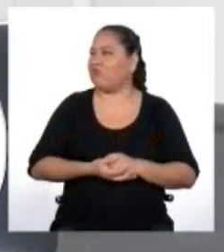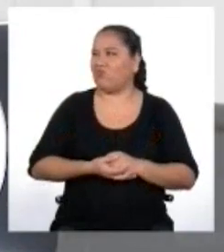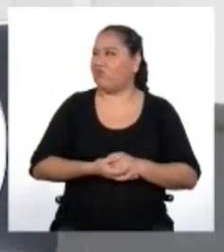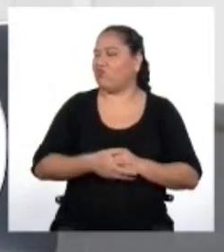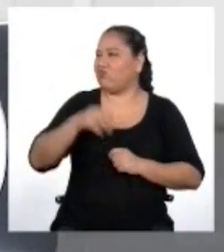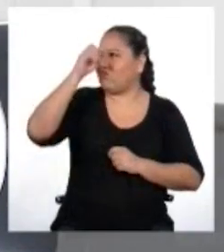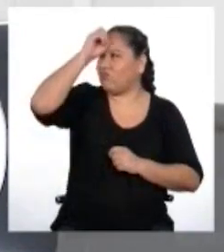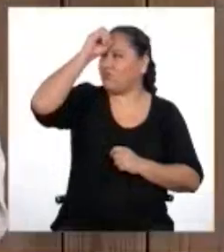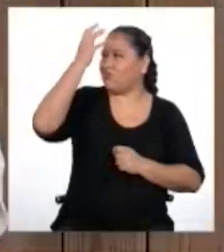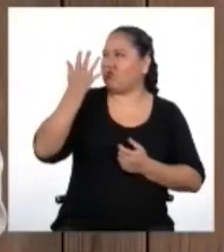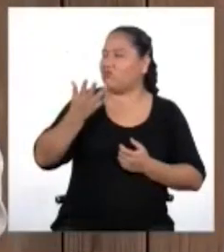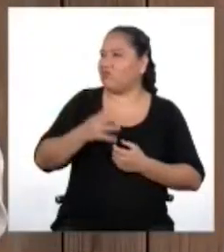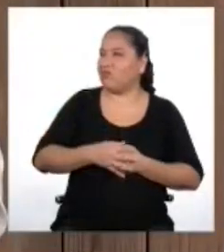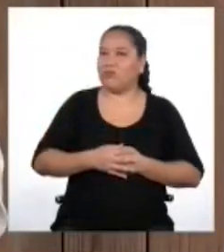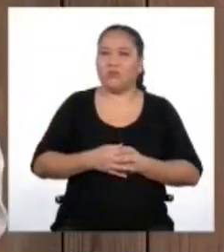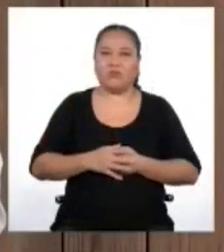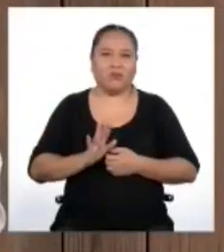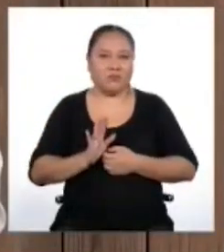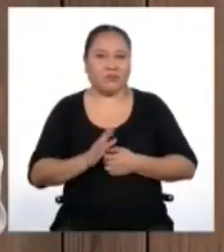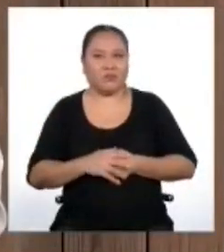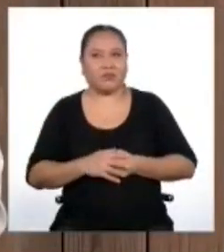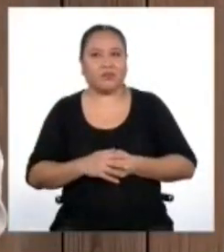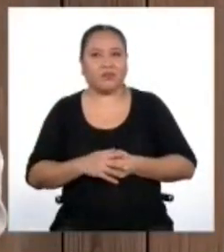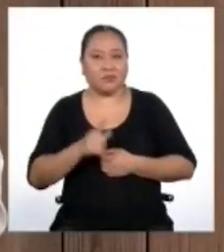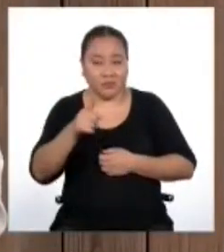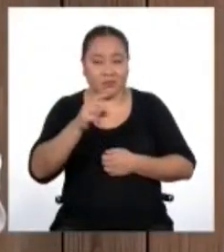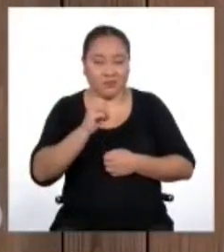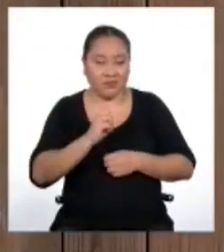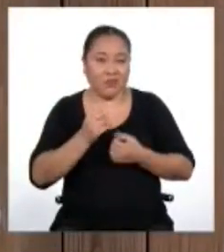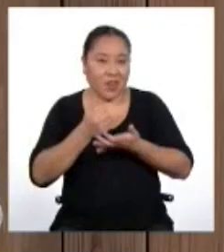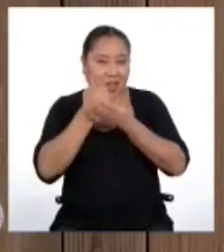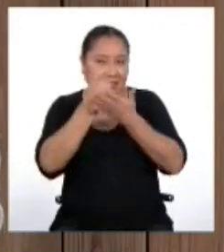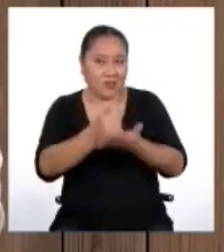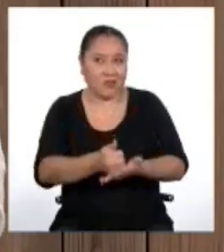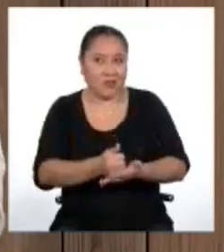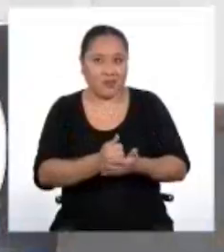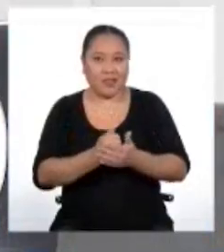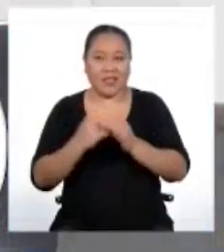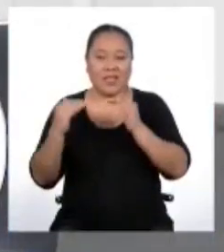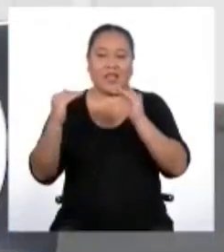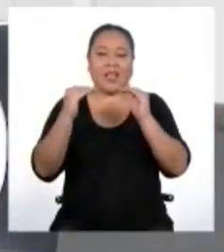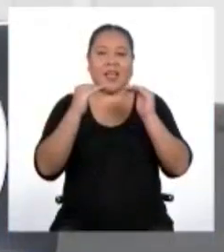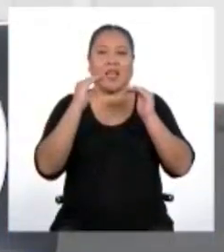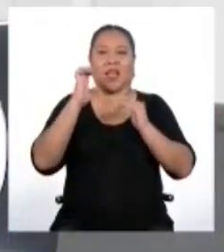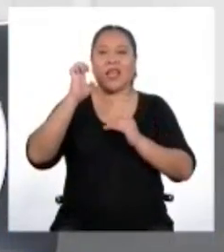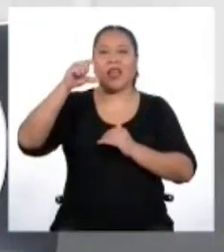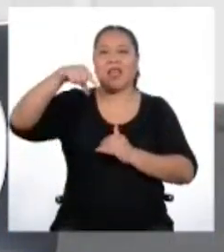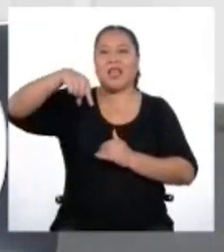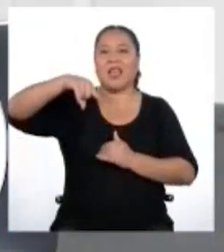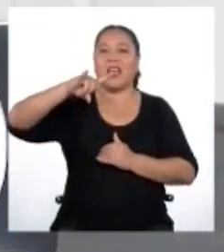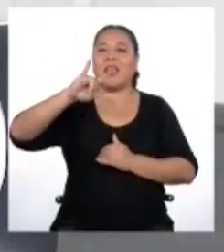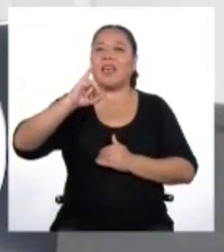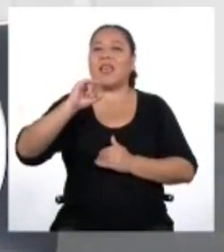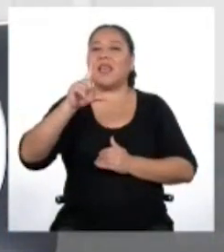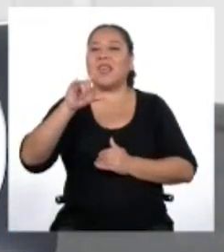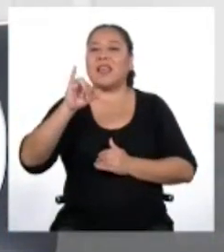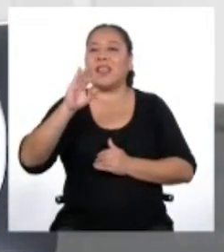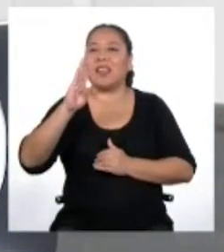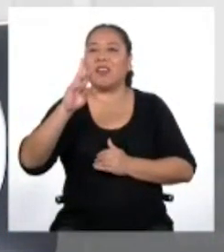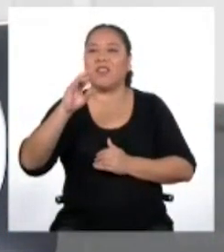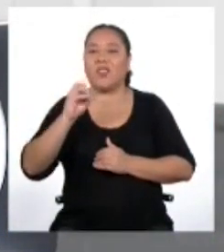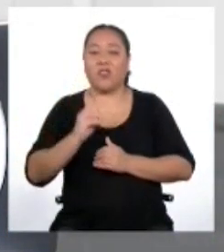No se me ocurre nada. A ver, te doy una pista. Equilibrio. Ah, ya entendí. El